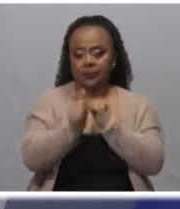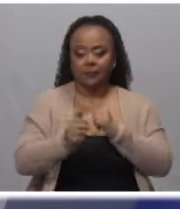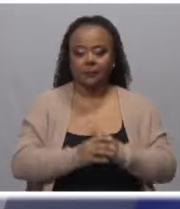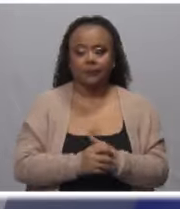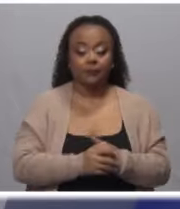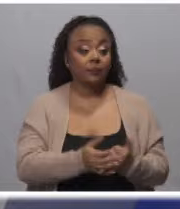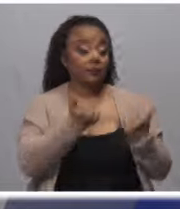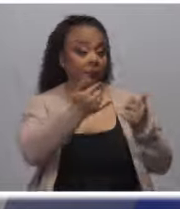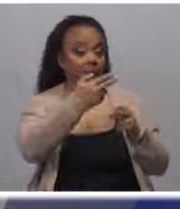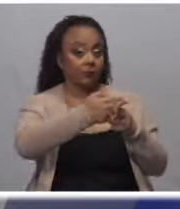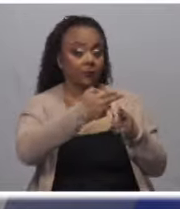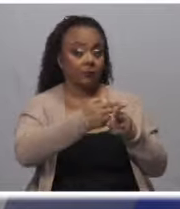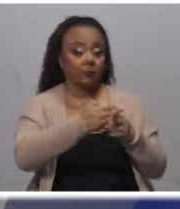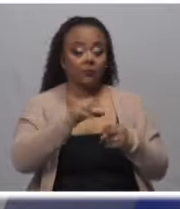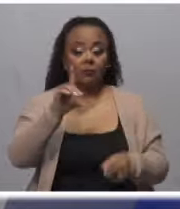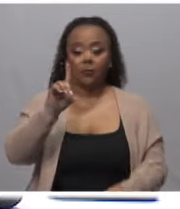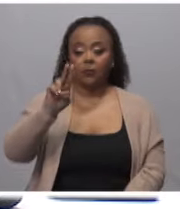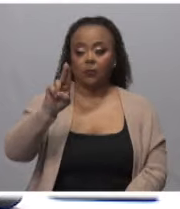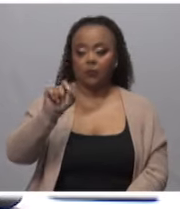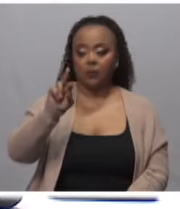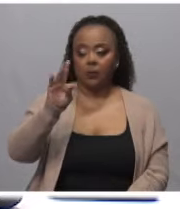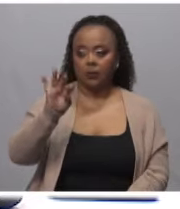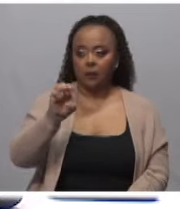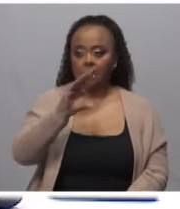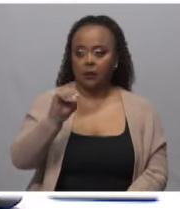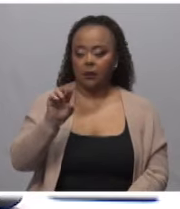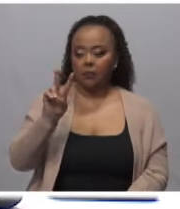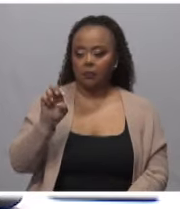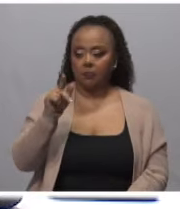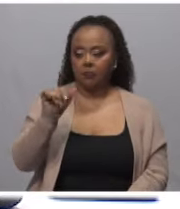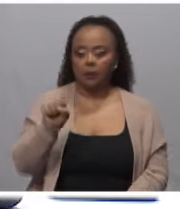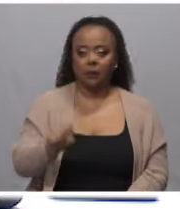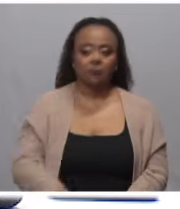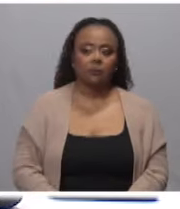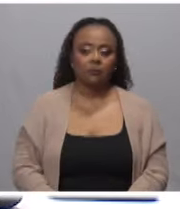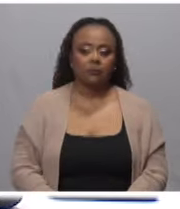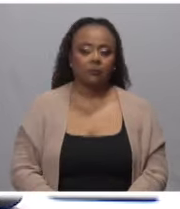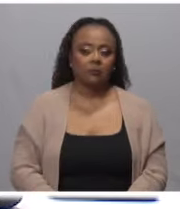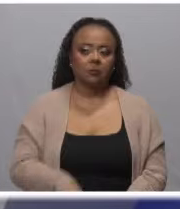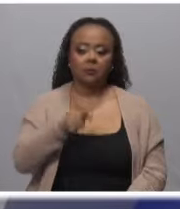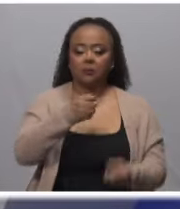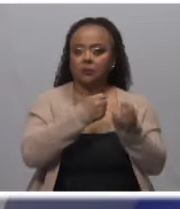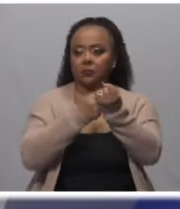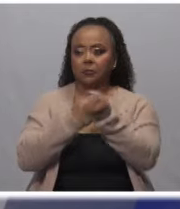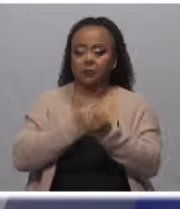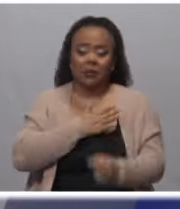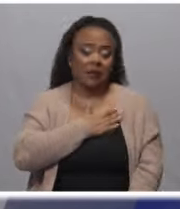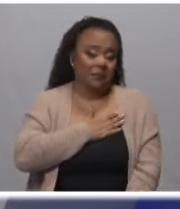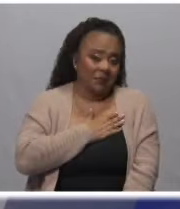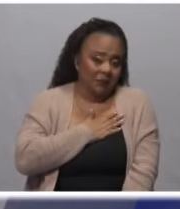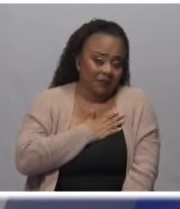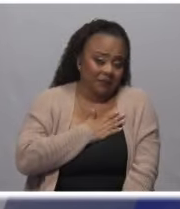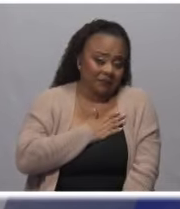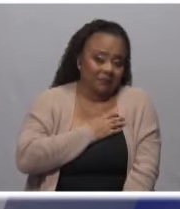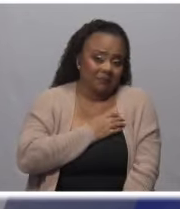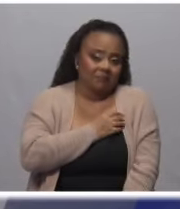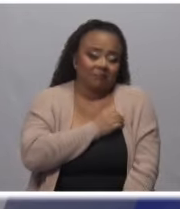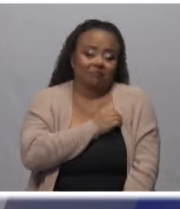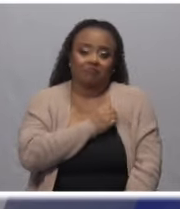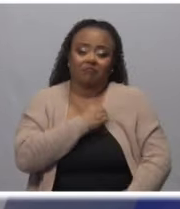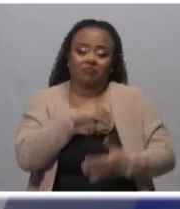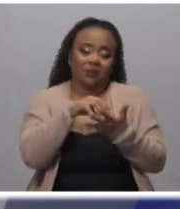nombres de lo de Óscar Duarte y dier Vega son esas son esos refuerzos a mí es donde me deja ciertas dudas verdad